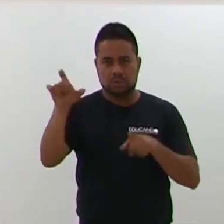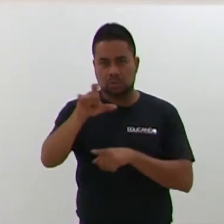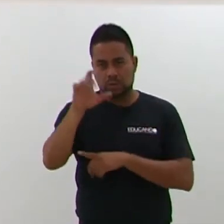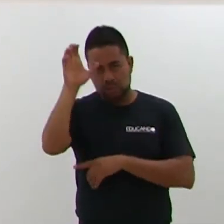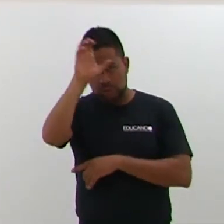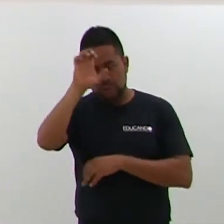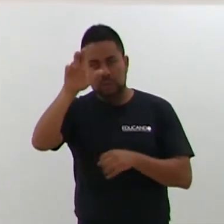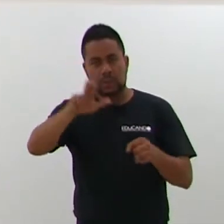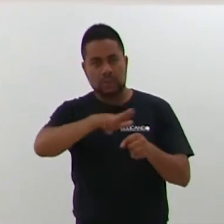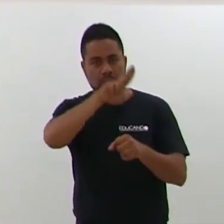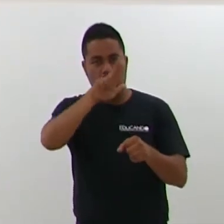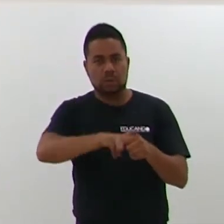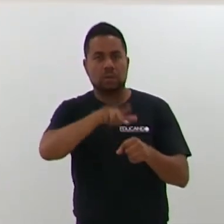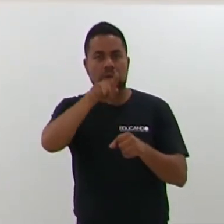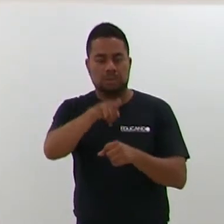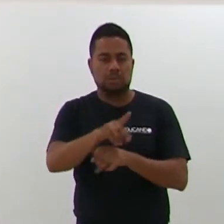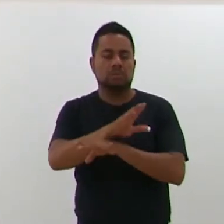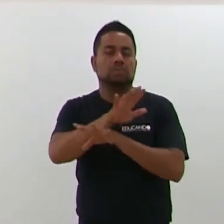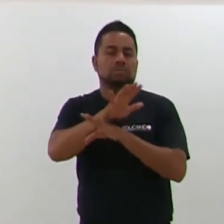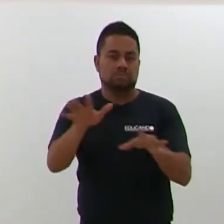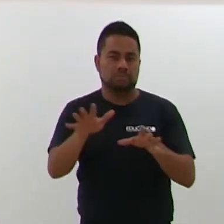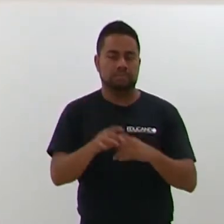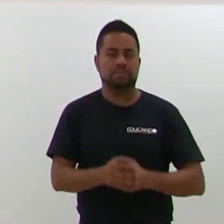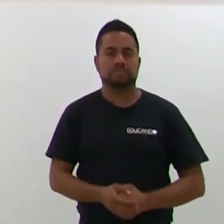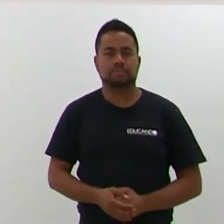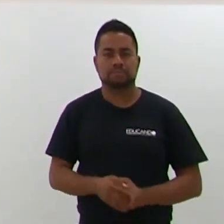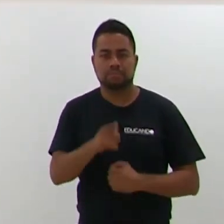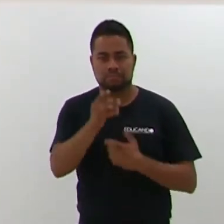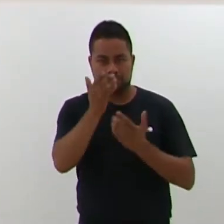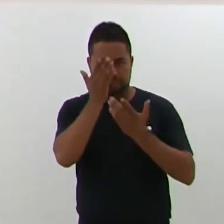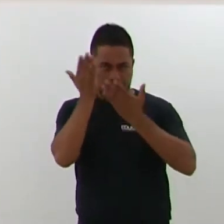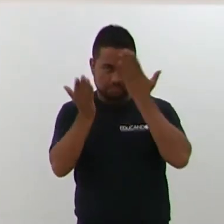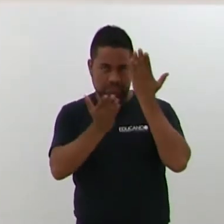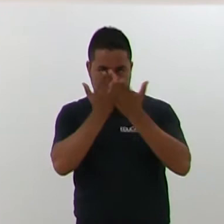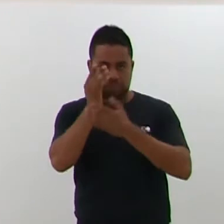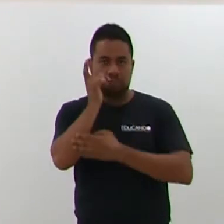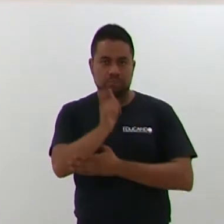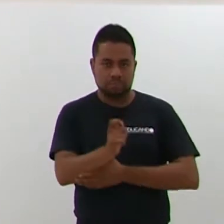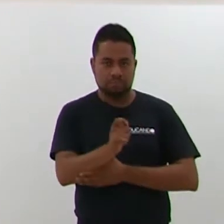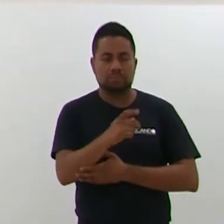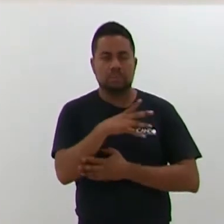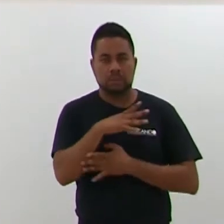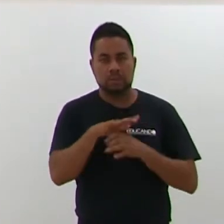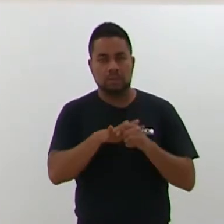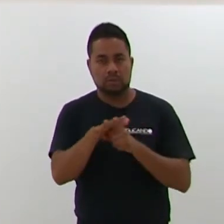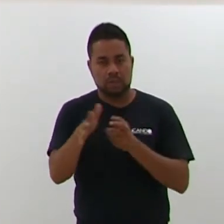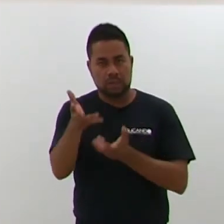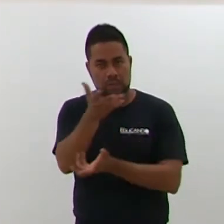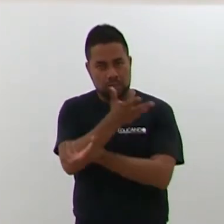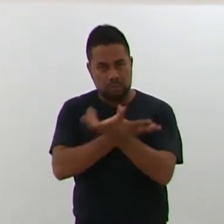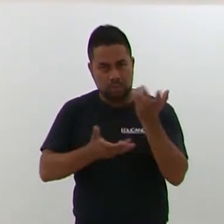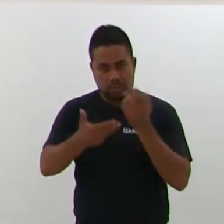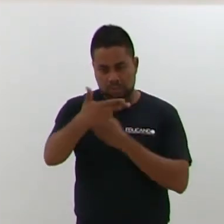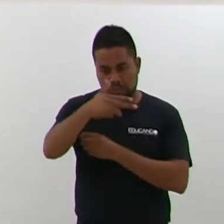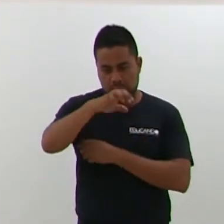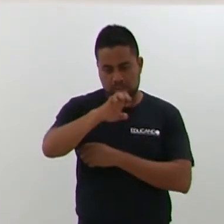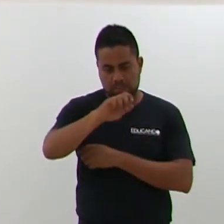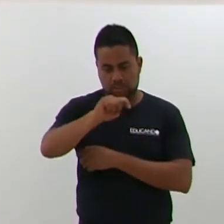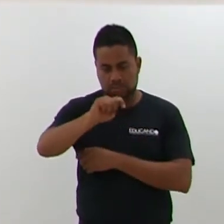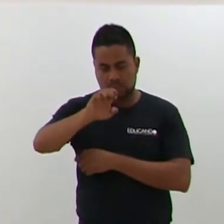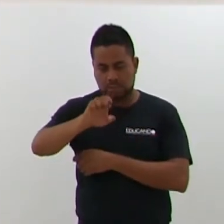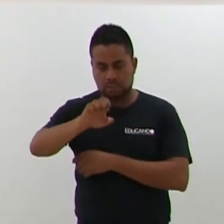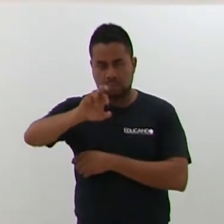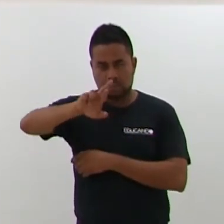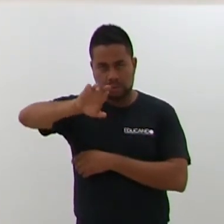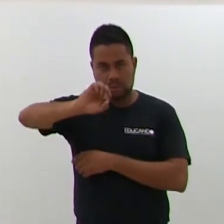naturales, ustedes han seguramente estudiado qué son las mezclas heterogéneas, ¿verdad? ¿Qué